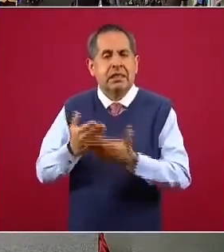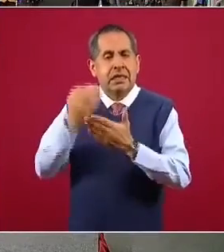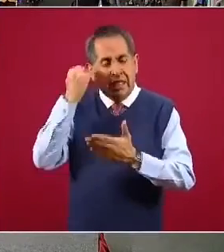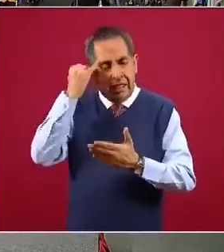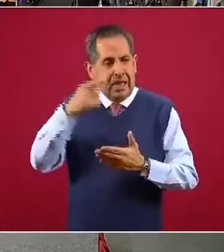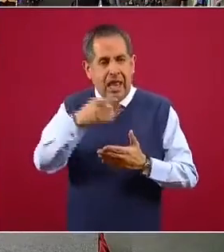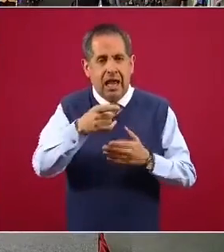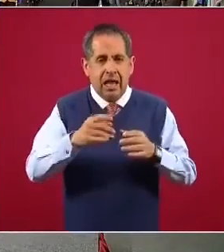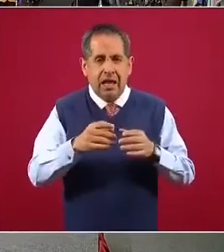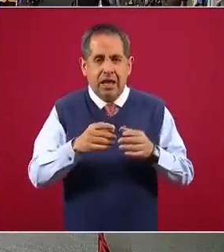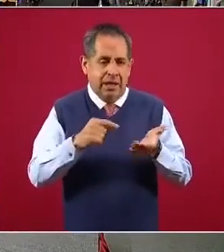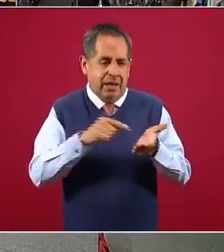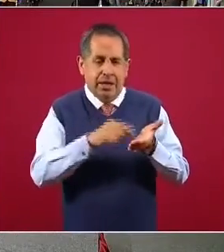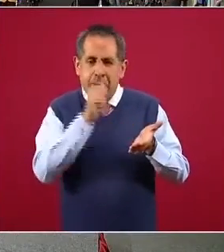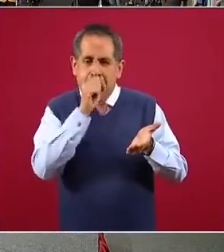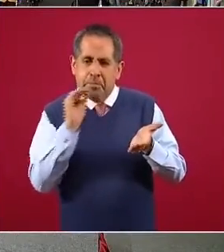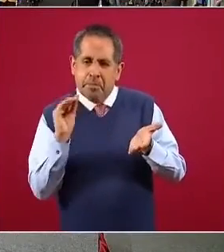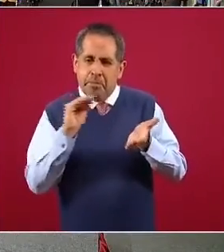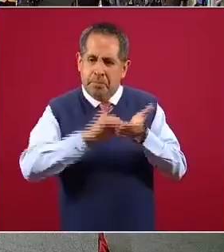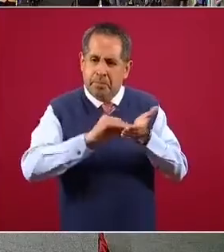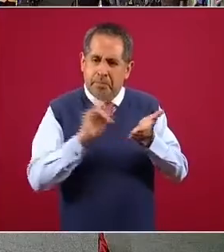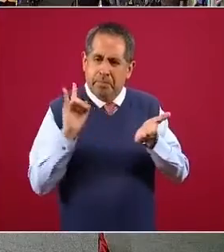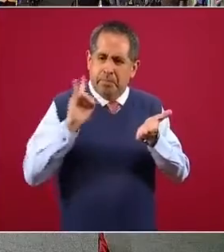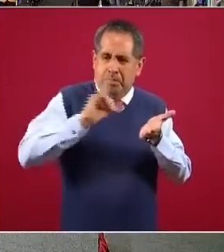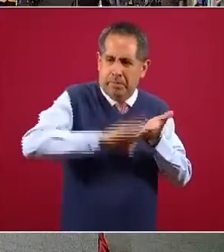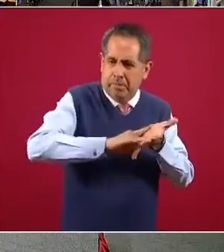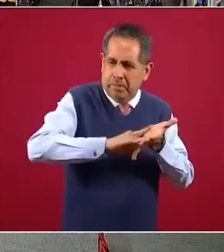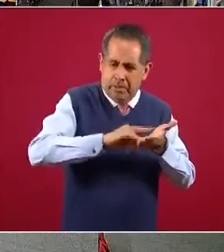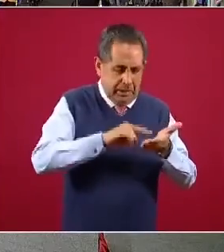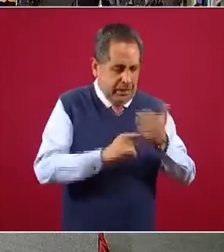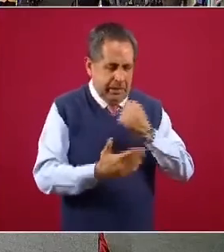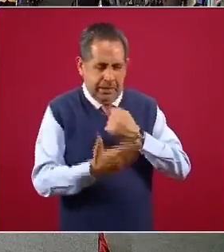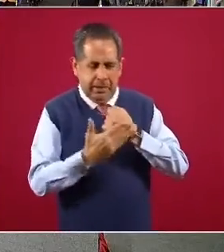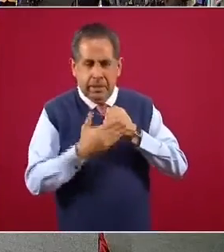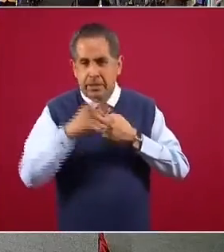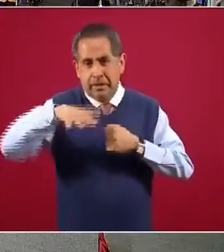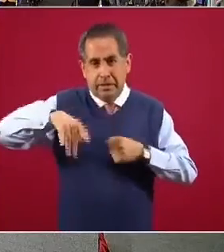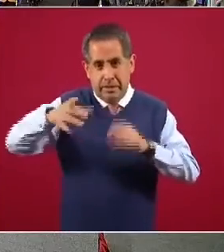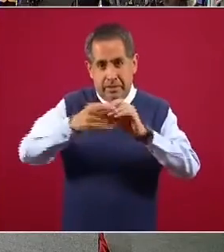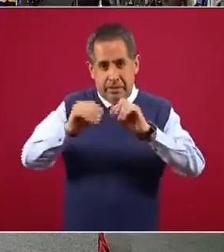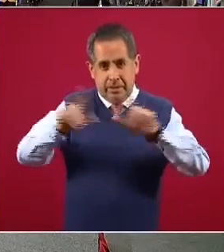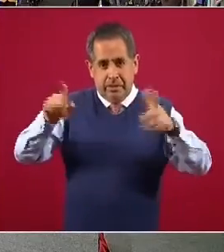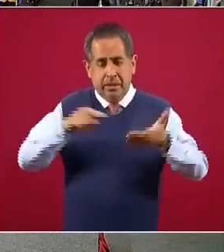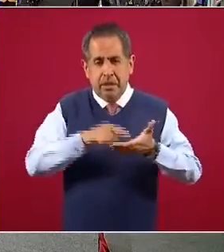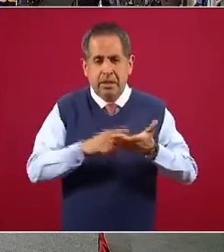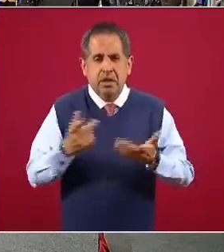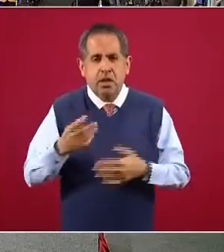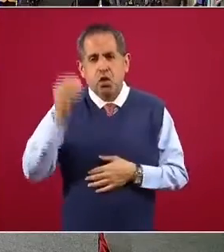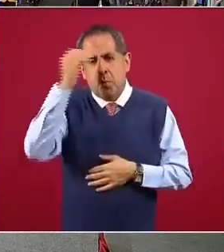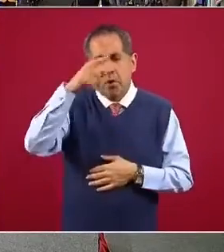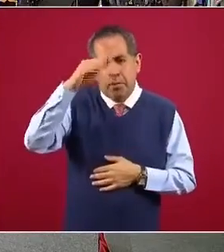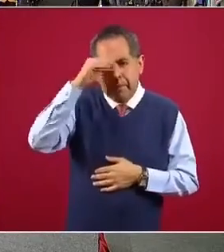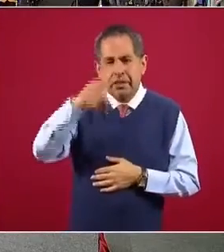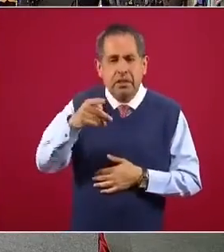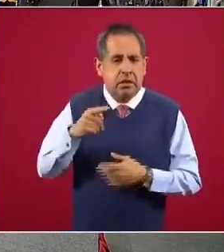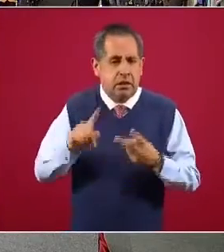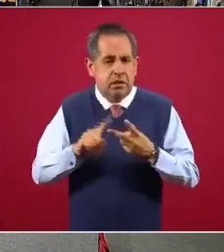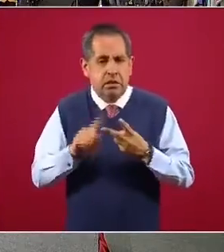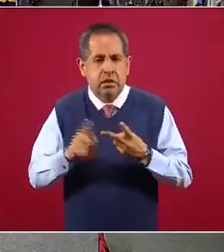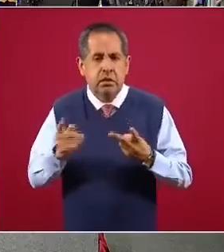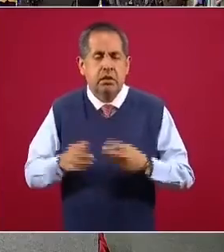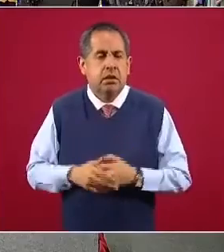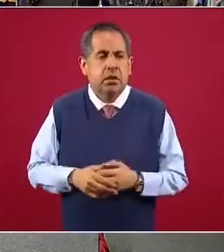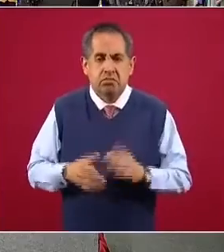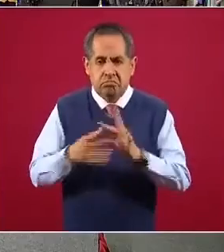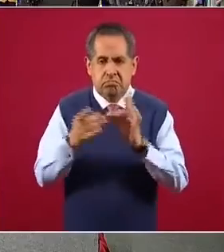del etiquetado que estábamos viendo por ahí, que estaban mostrando el especialista en sus láminas. ¿Qué opinión les merece esto? Y dos, si